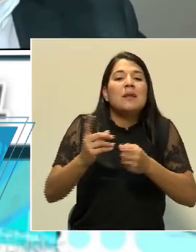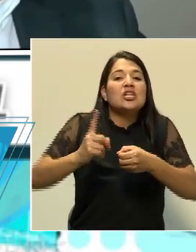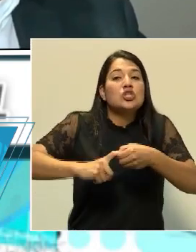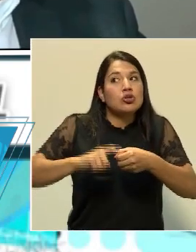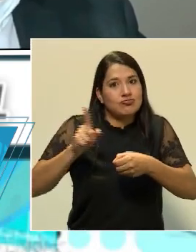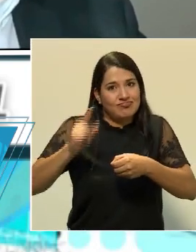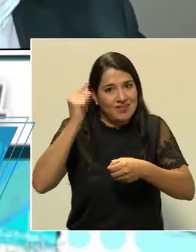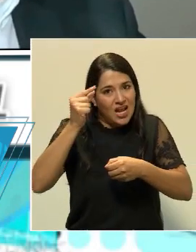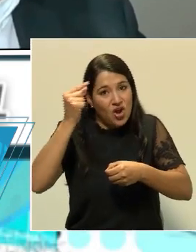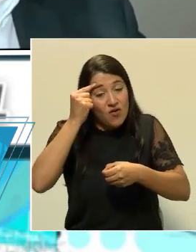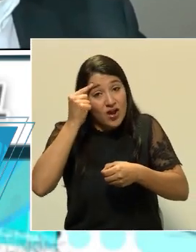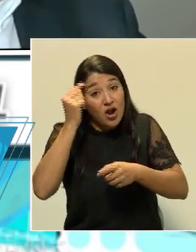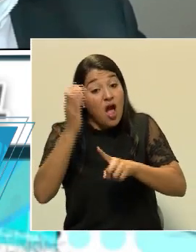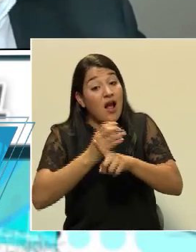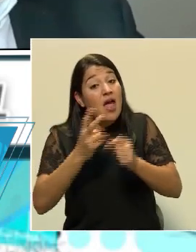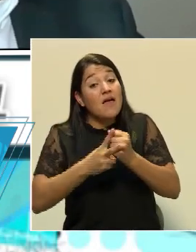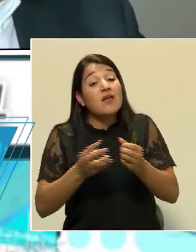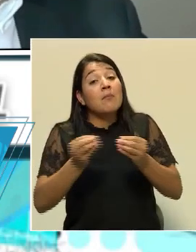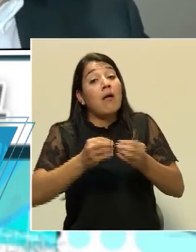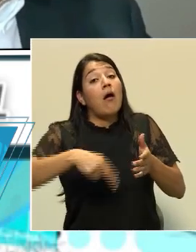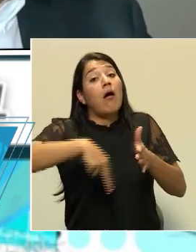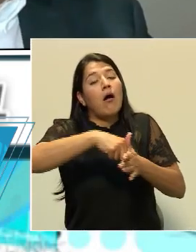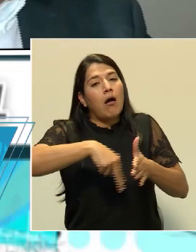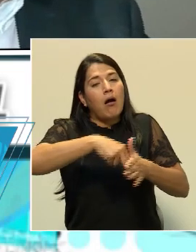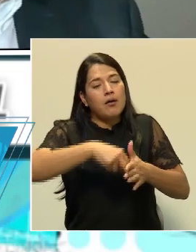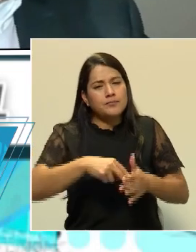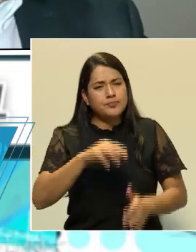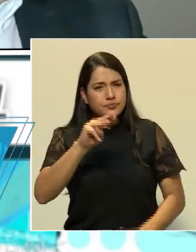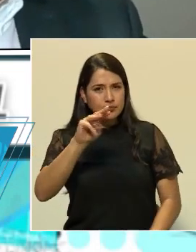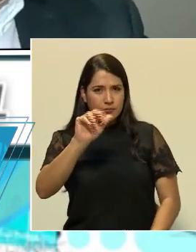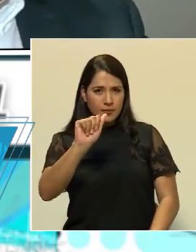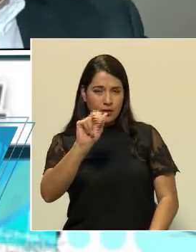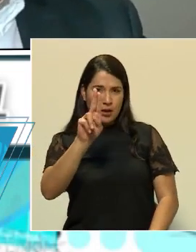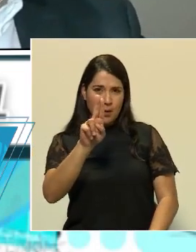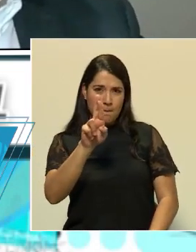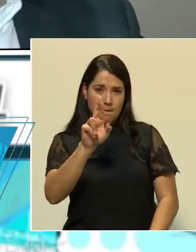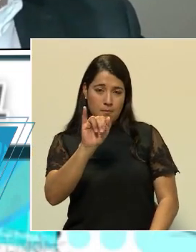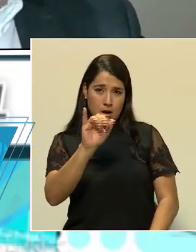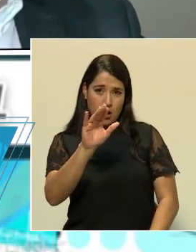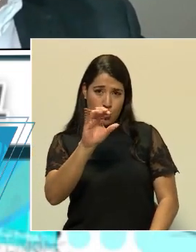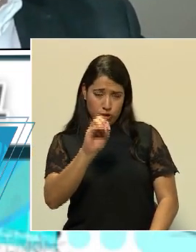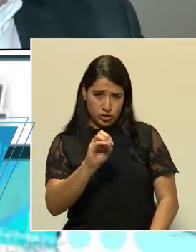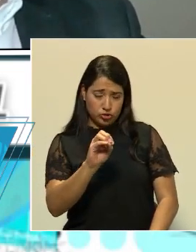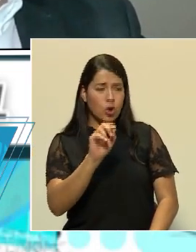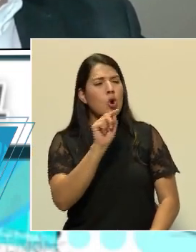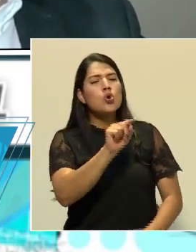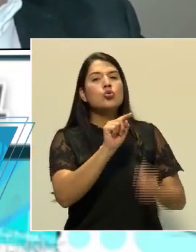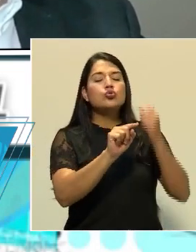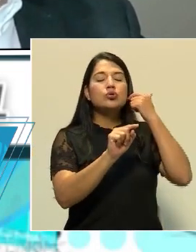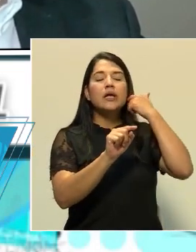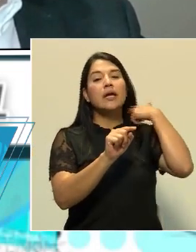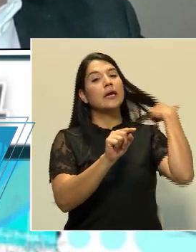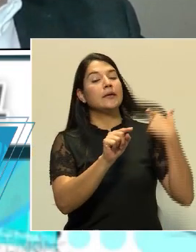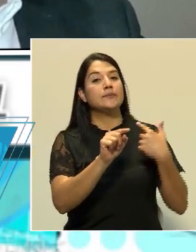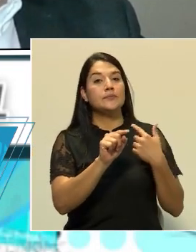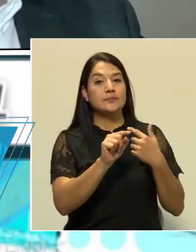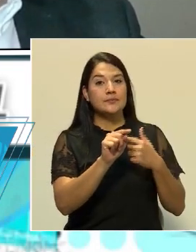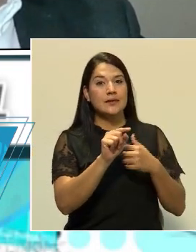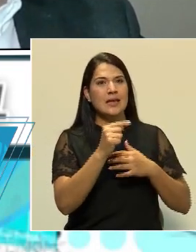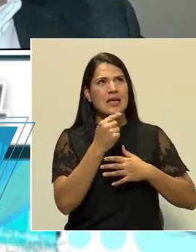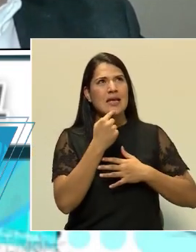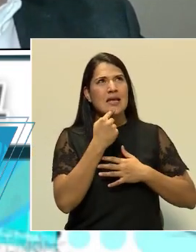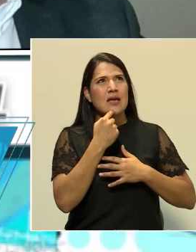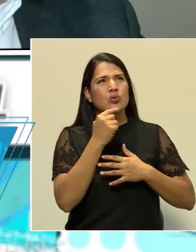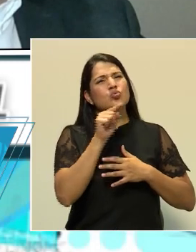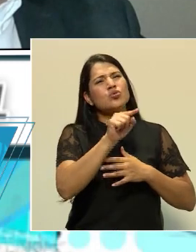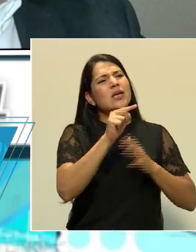el gobierno, le pone cada día más trabas. Don Mauricio, han iniciado, porque usted en el relato está poniendo al gobierno como